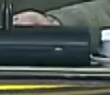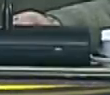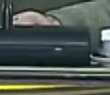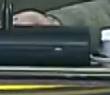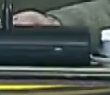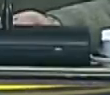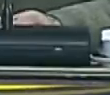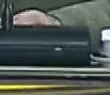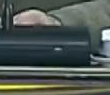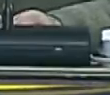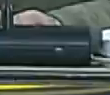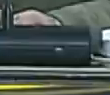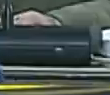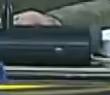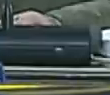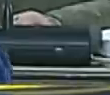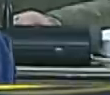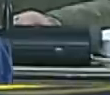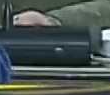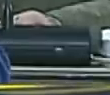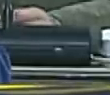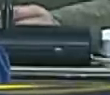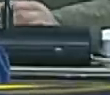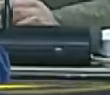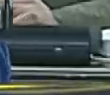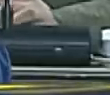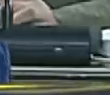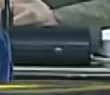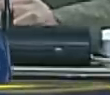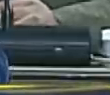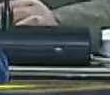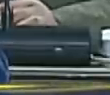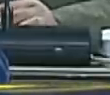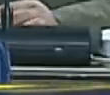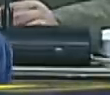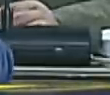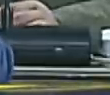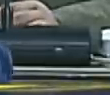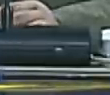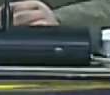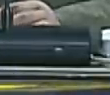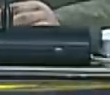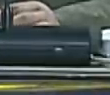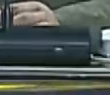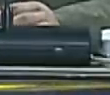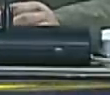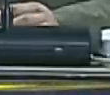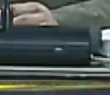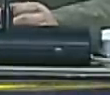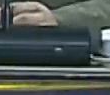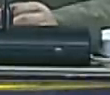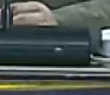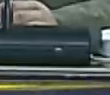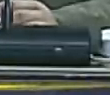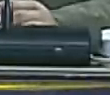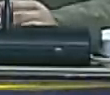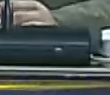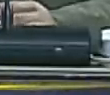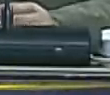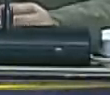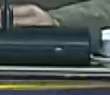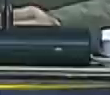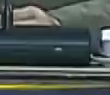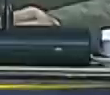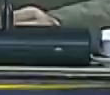una averiguación hacia dónde dirigieron los recursos en efectivo que siempre recibieron en esos espacios, porque sin duda alguna